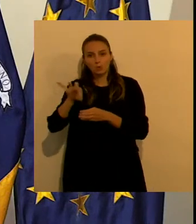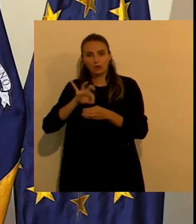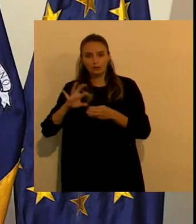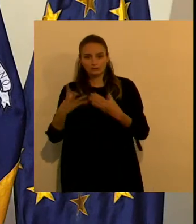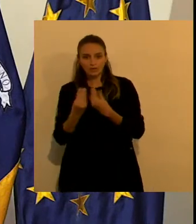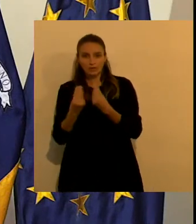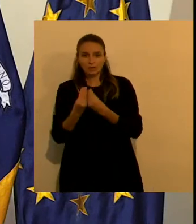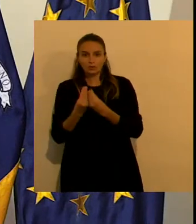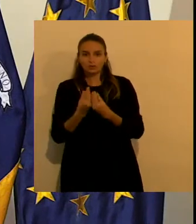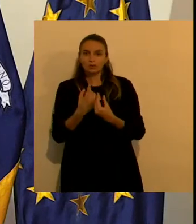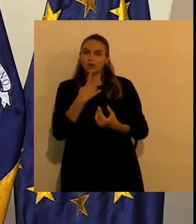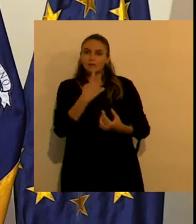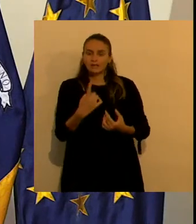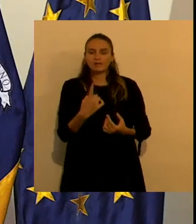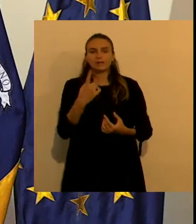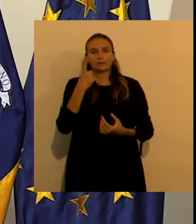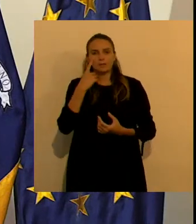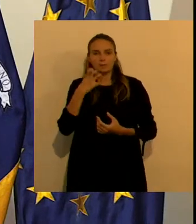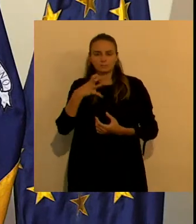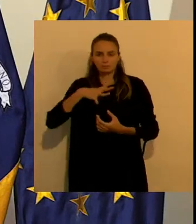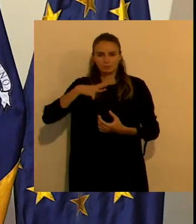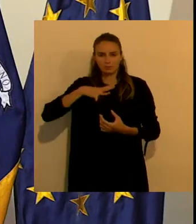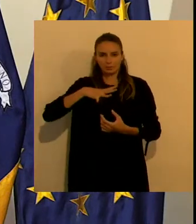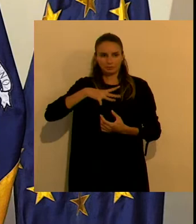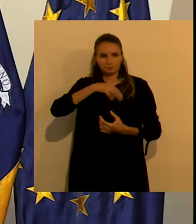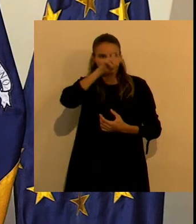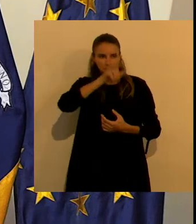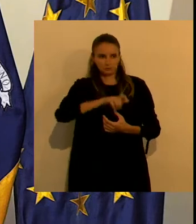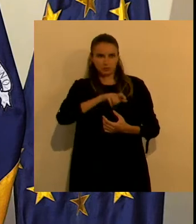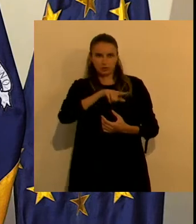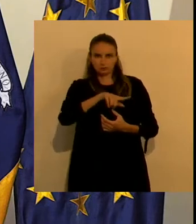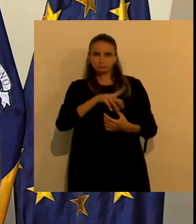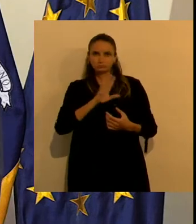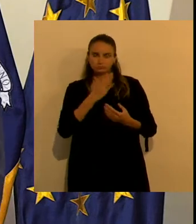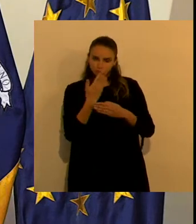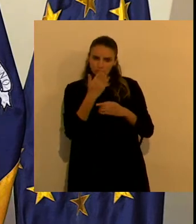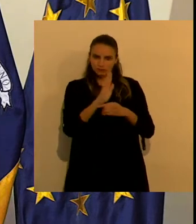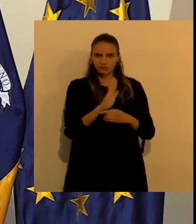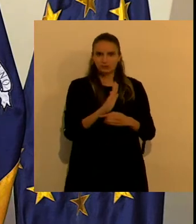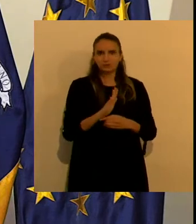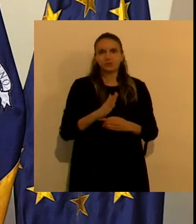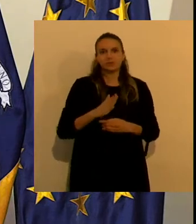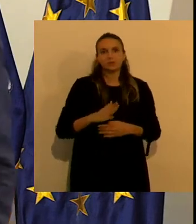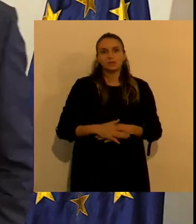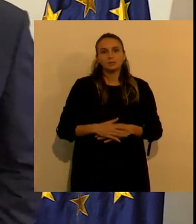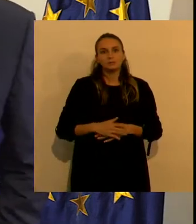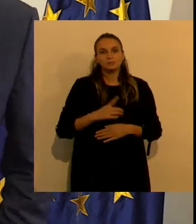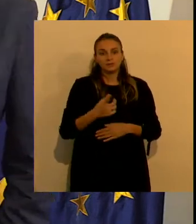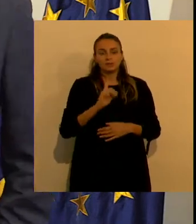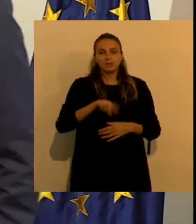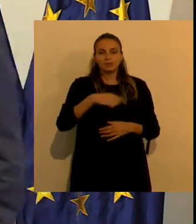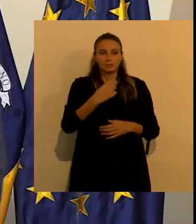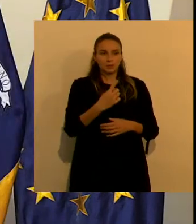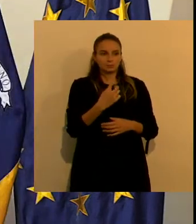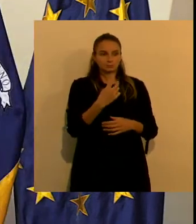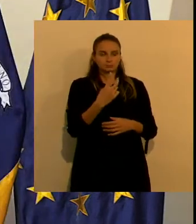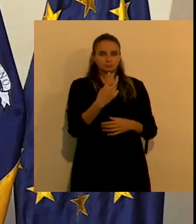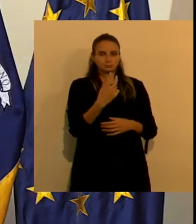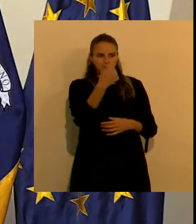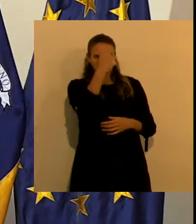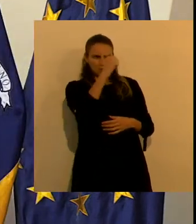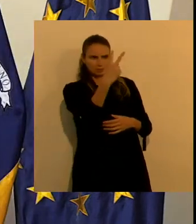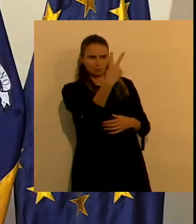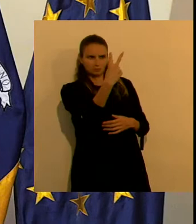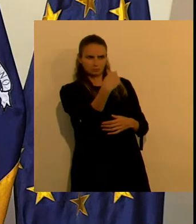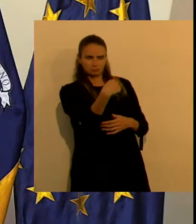formalmente al profesor Tim. Y bueno, fuimos allí, me presentó, el hombre me mira de arriba abajo y me dice,